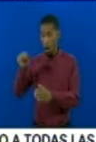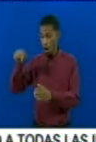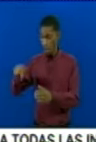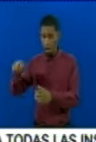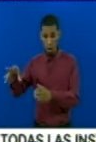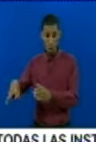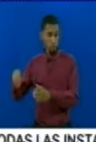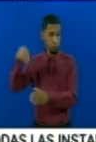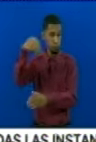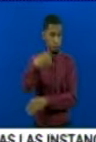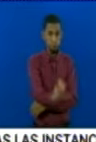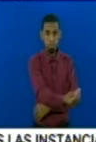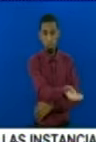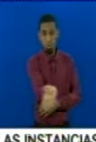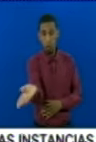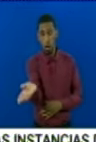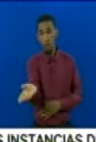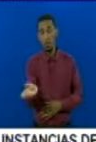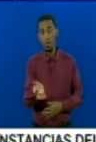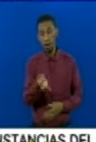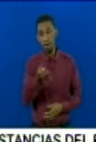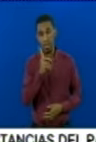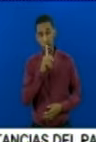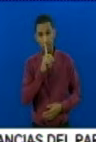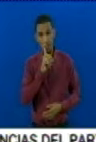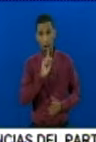la entrega de este grano